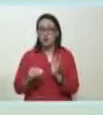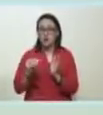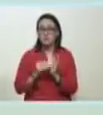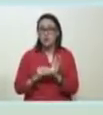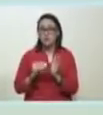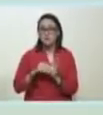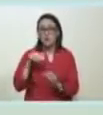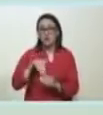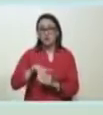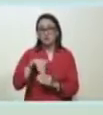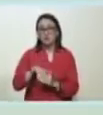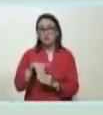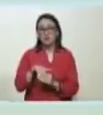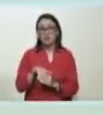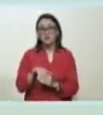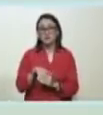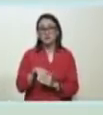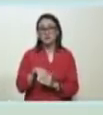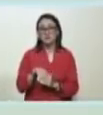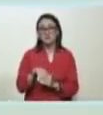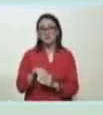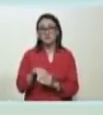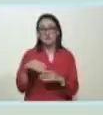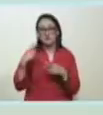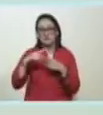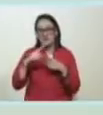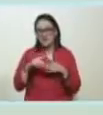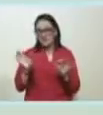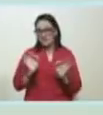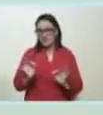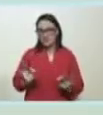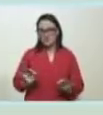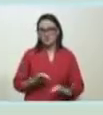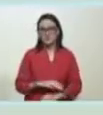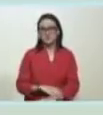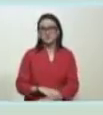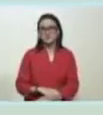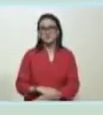electorales, con distintas magnitudes,